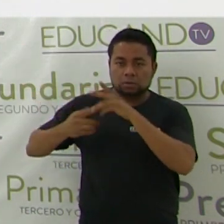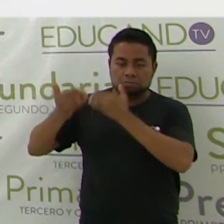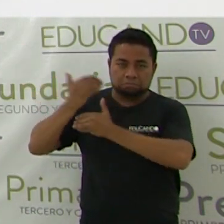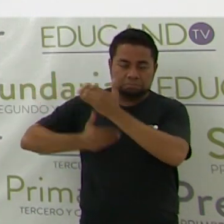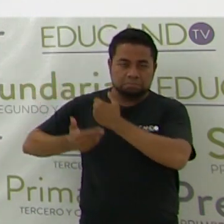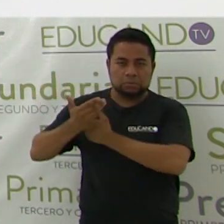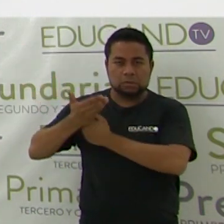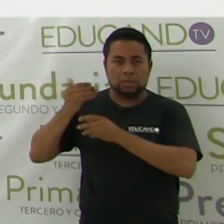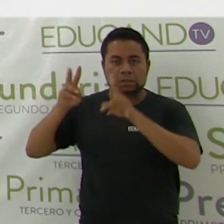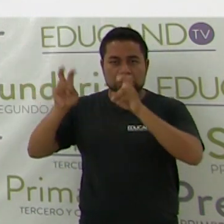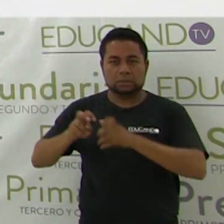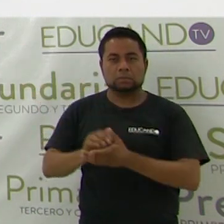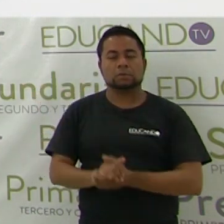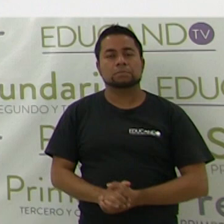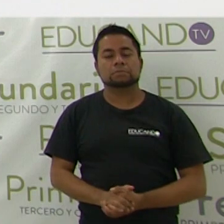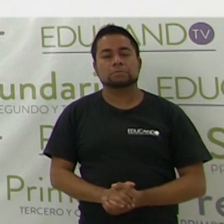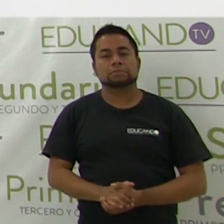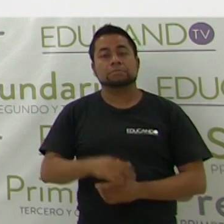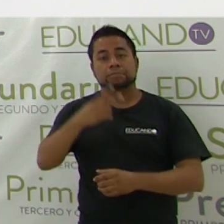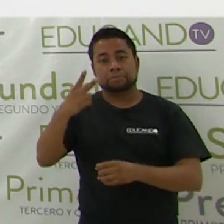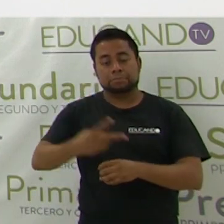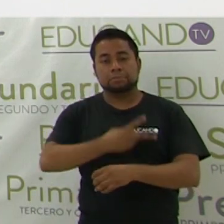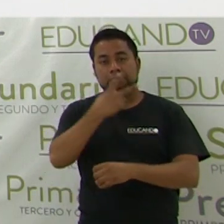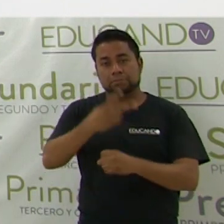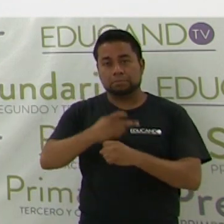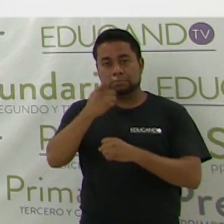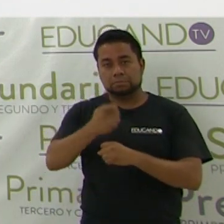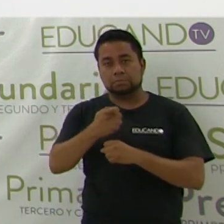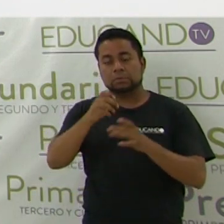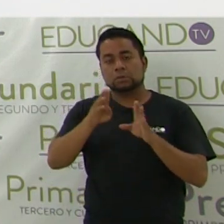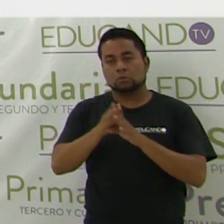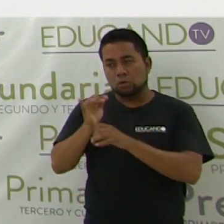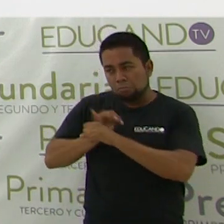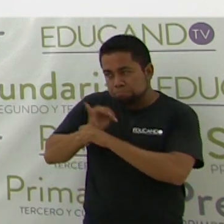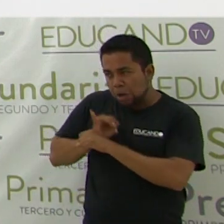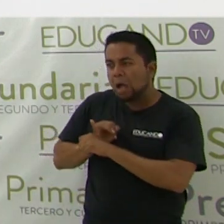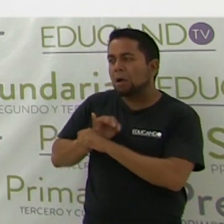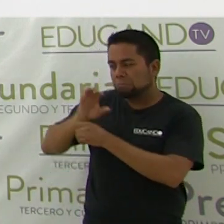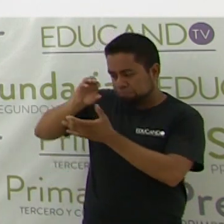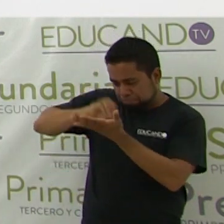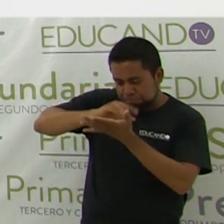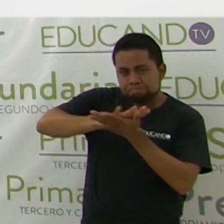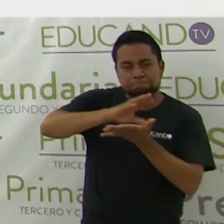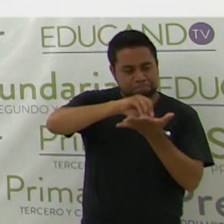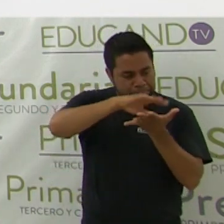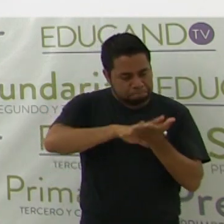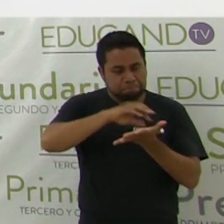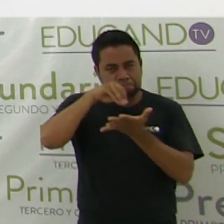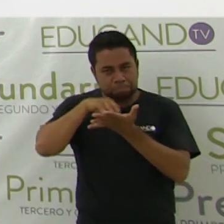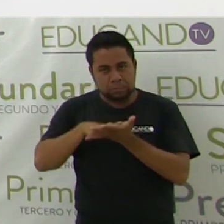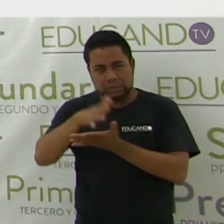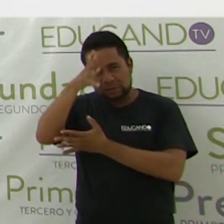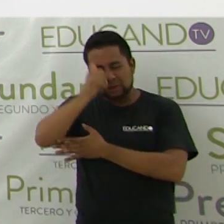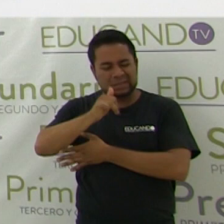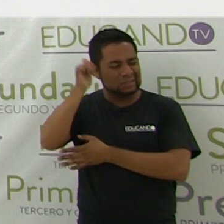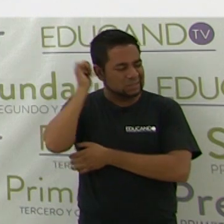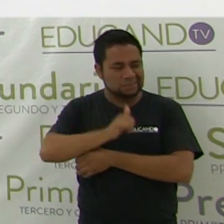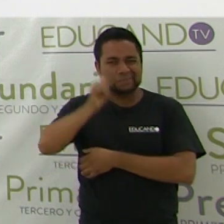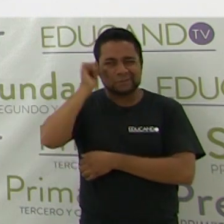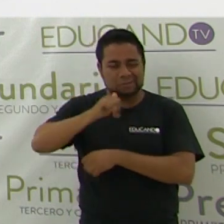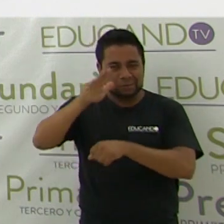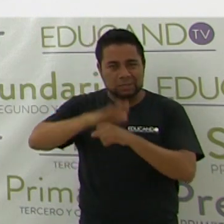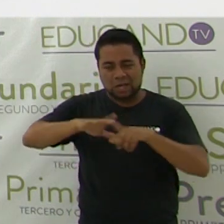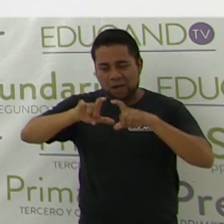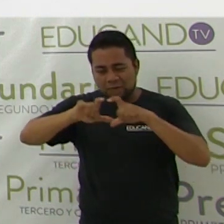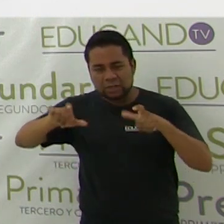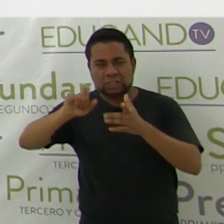tema. El segundo sería registrar la información. Recuerden que hemos hecho mucho énfasis en las